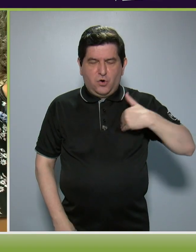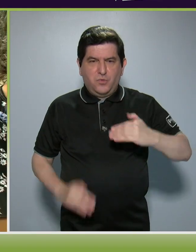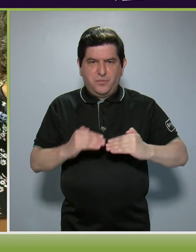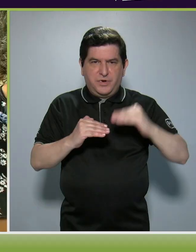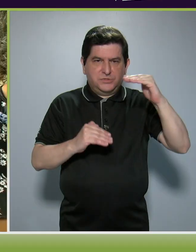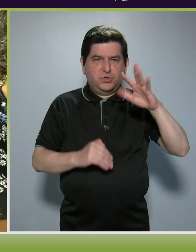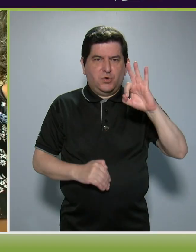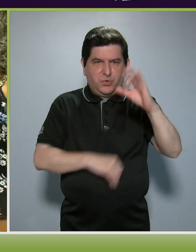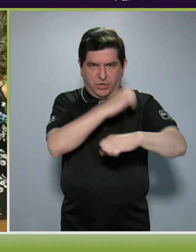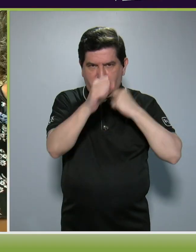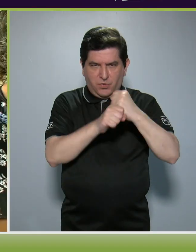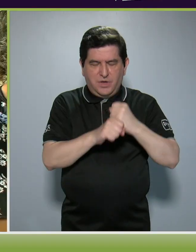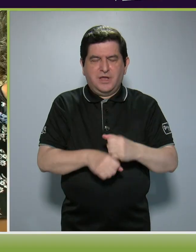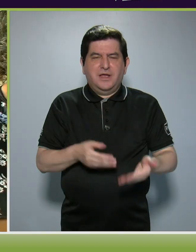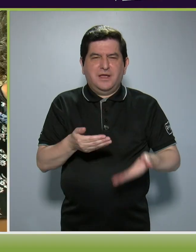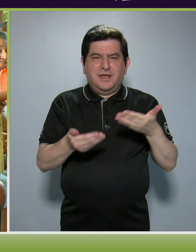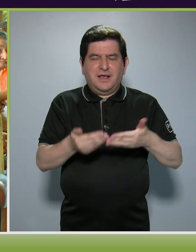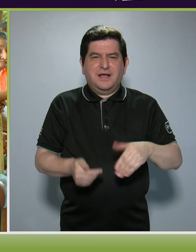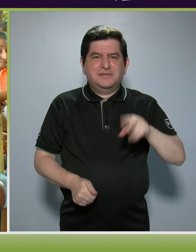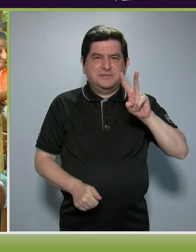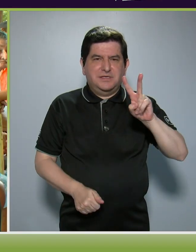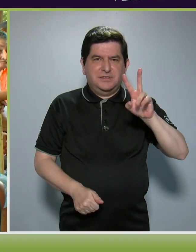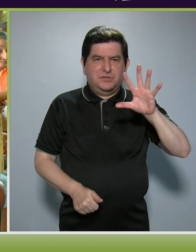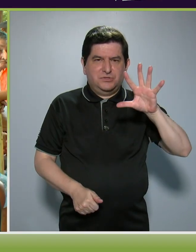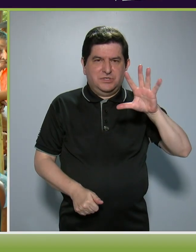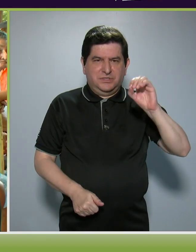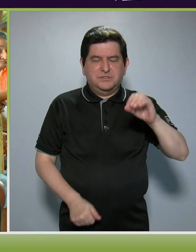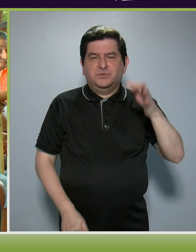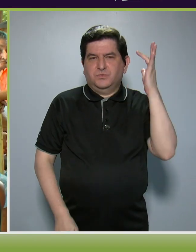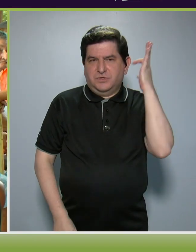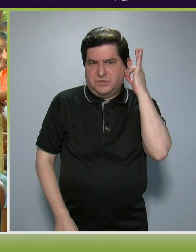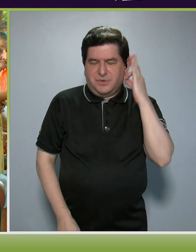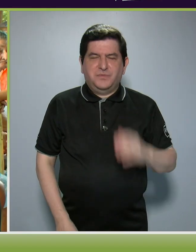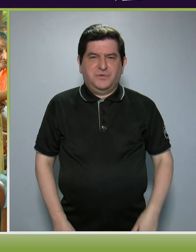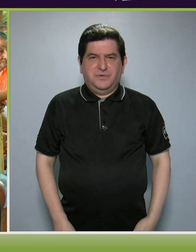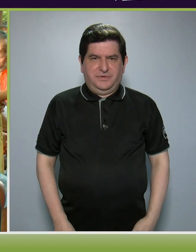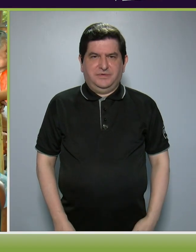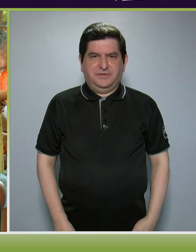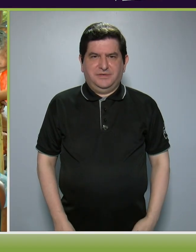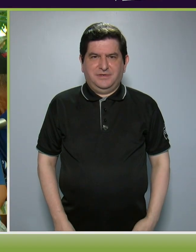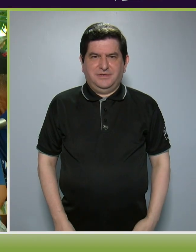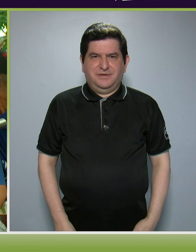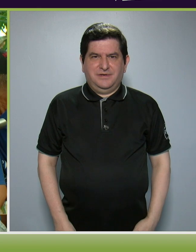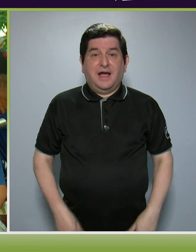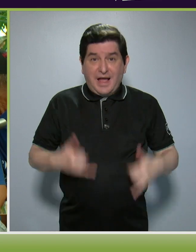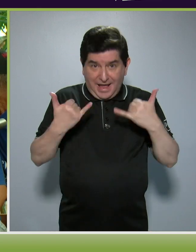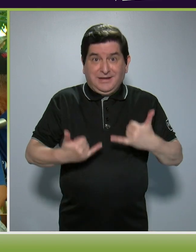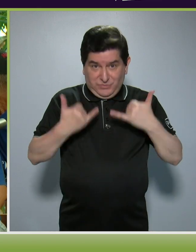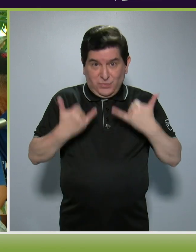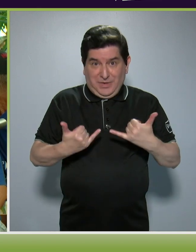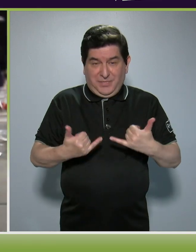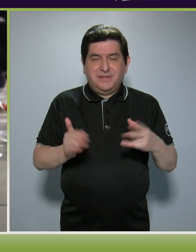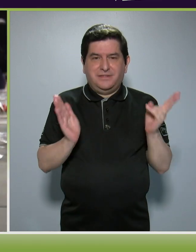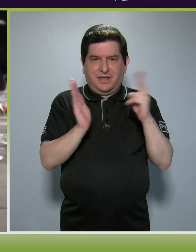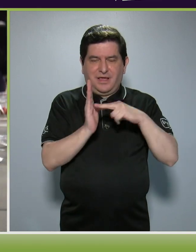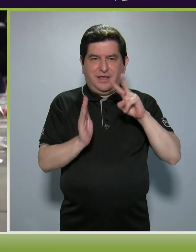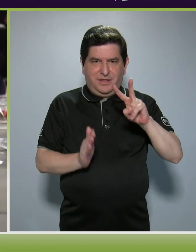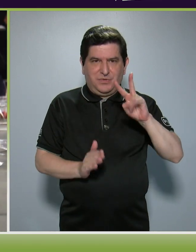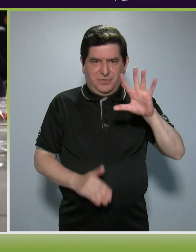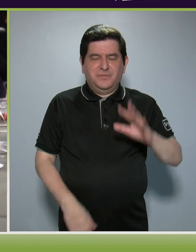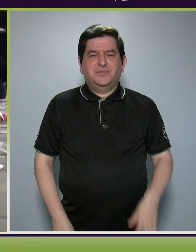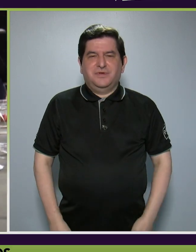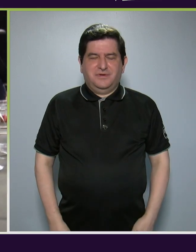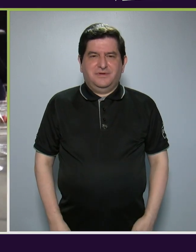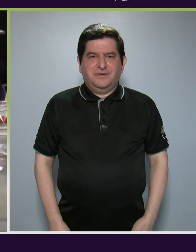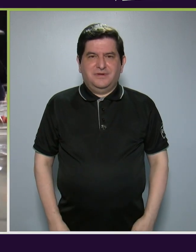de 90 años y cerca de 250 mujeres hay ahora, en el 2025, 250